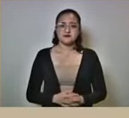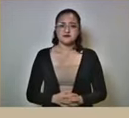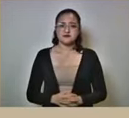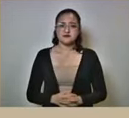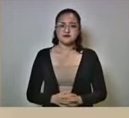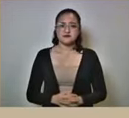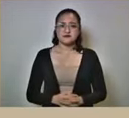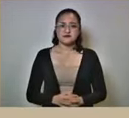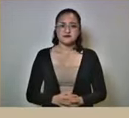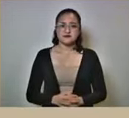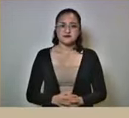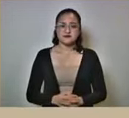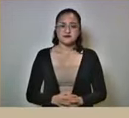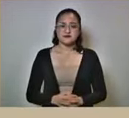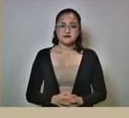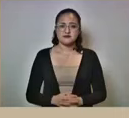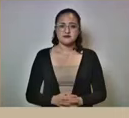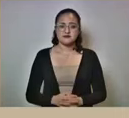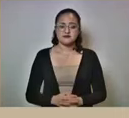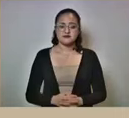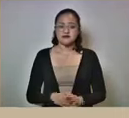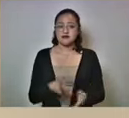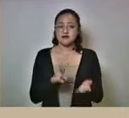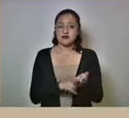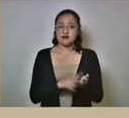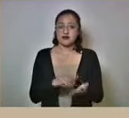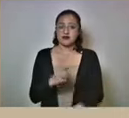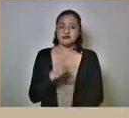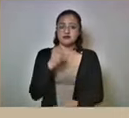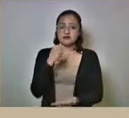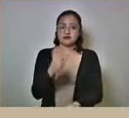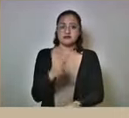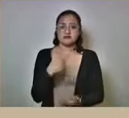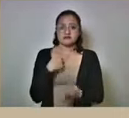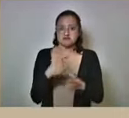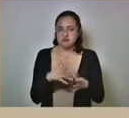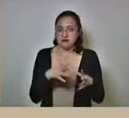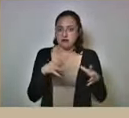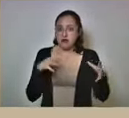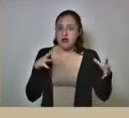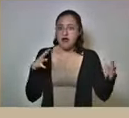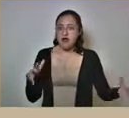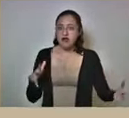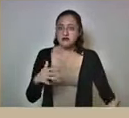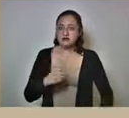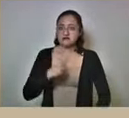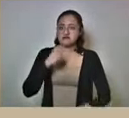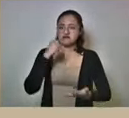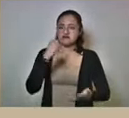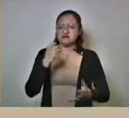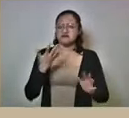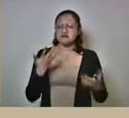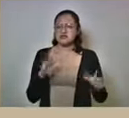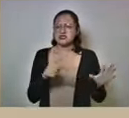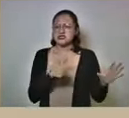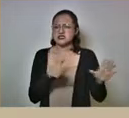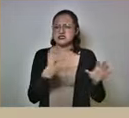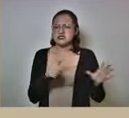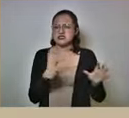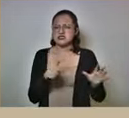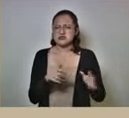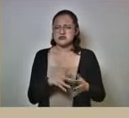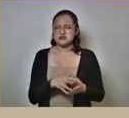Sí, el costo de nuestras despensas enormes fue de alrededor de 600